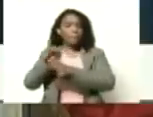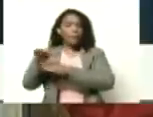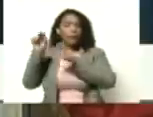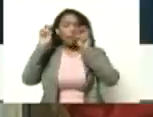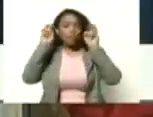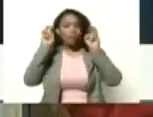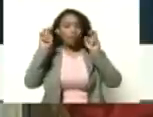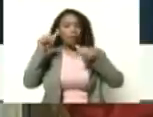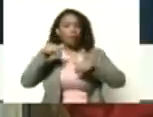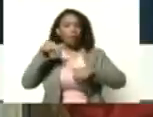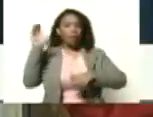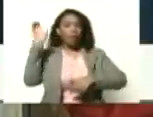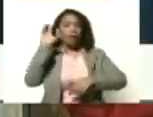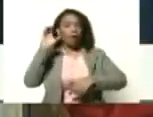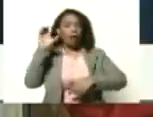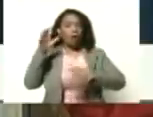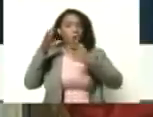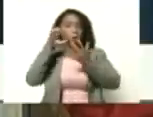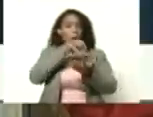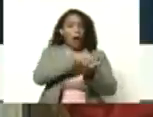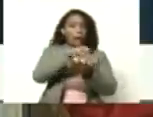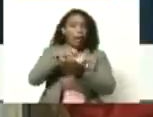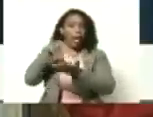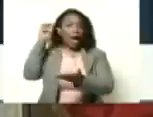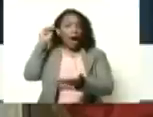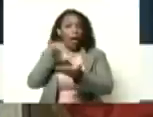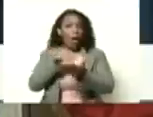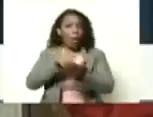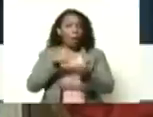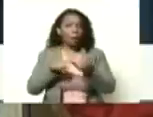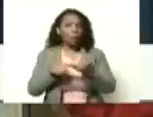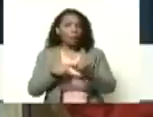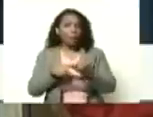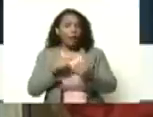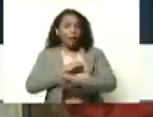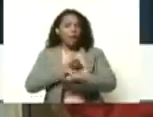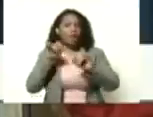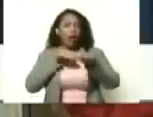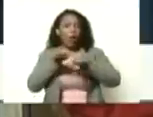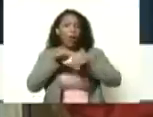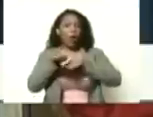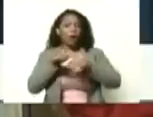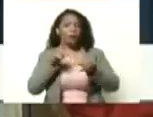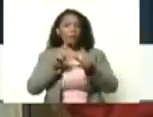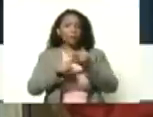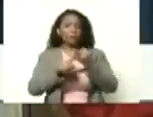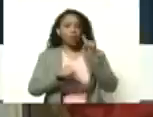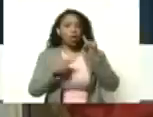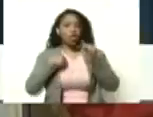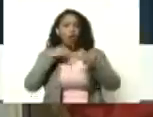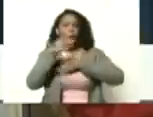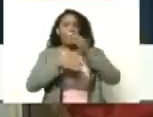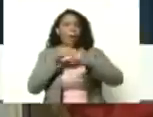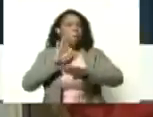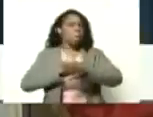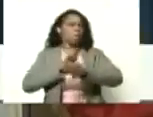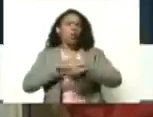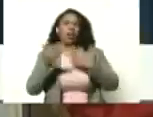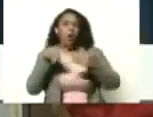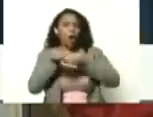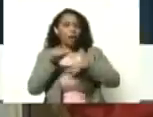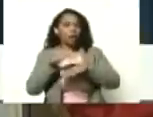de caracas de los estados aragua y finalmente cojedes ya explicaré por qué cojedes